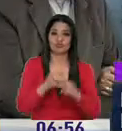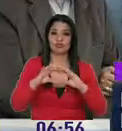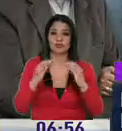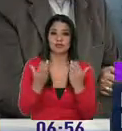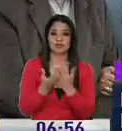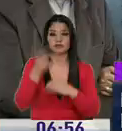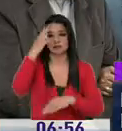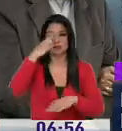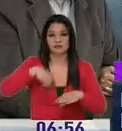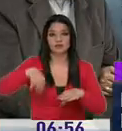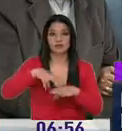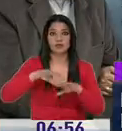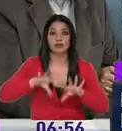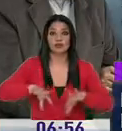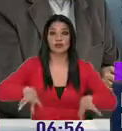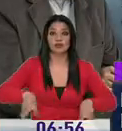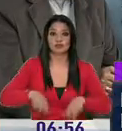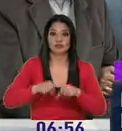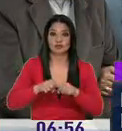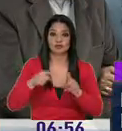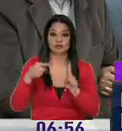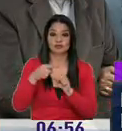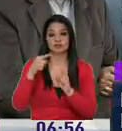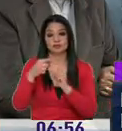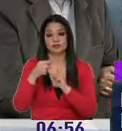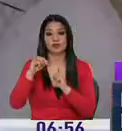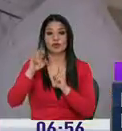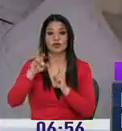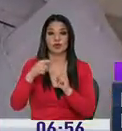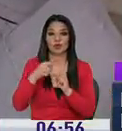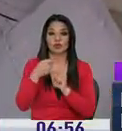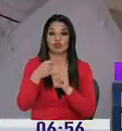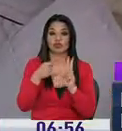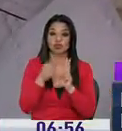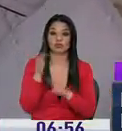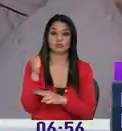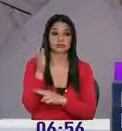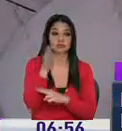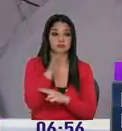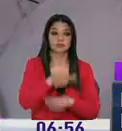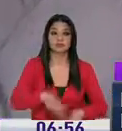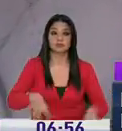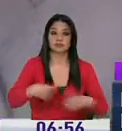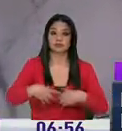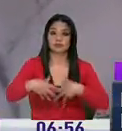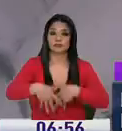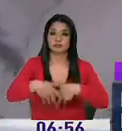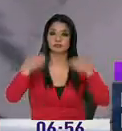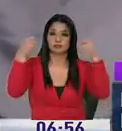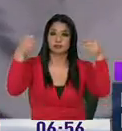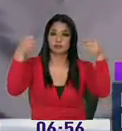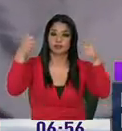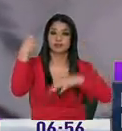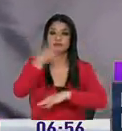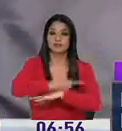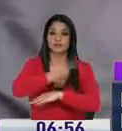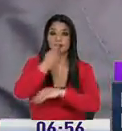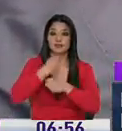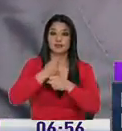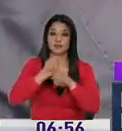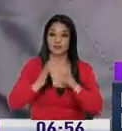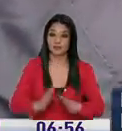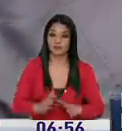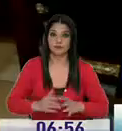anticorrupción y que junto a julio césar trujillo recorrieron las calles de quito y protestas por el día del trabajador